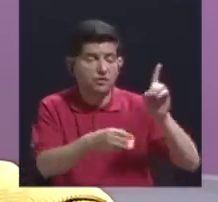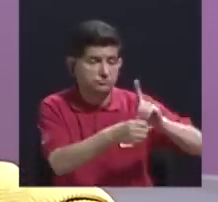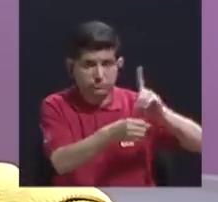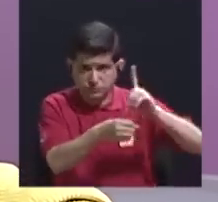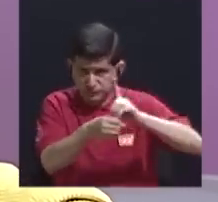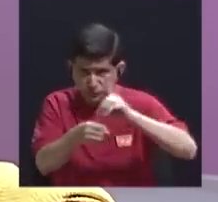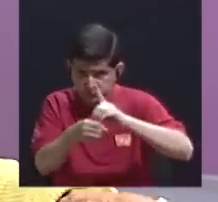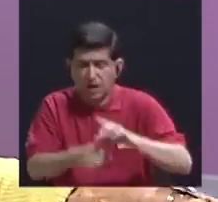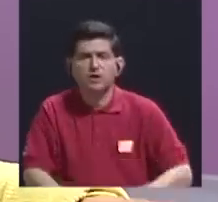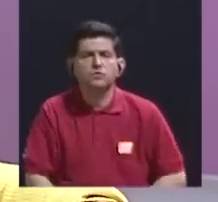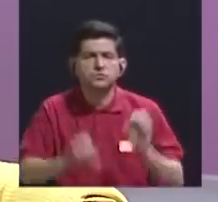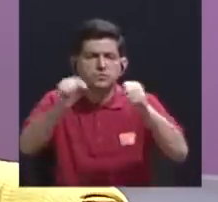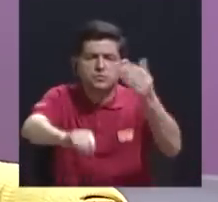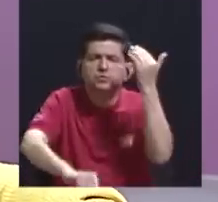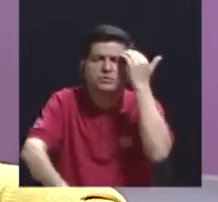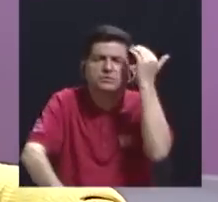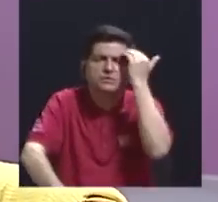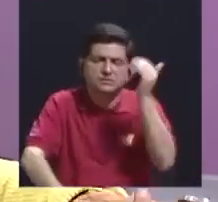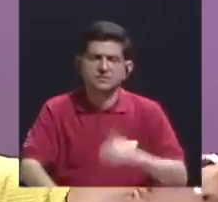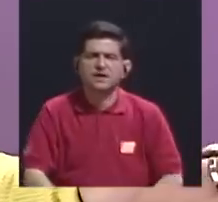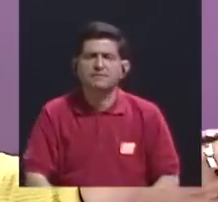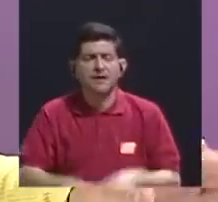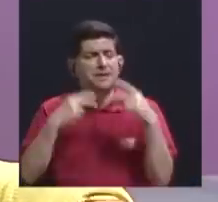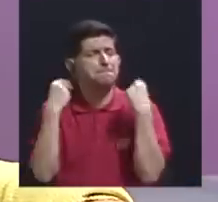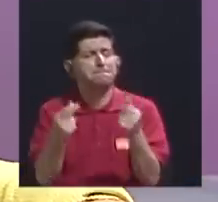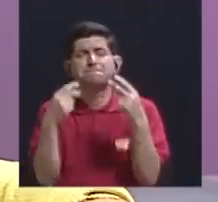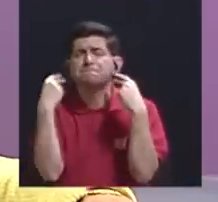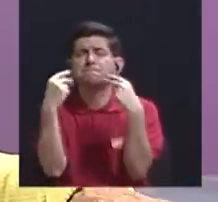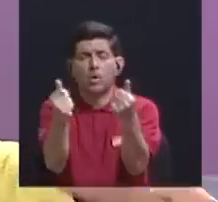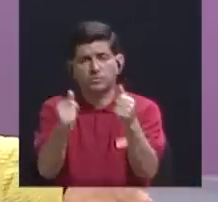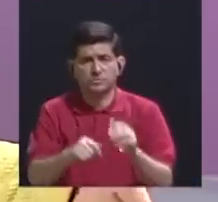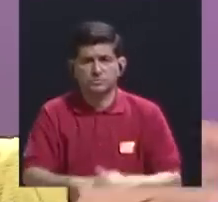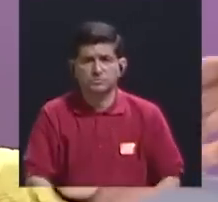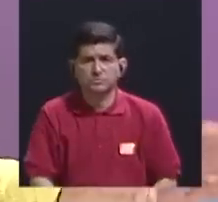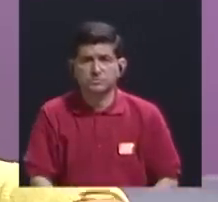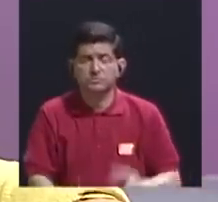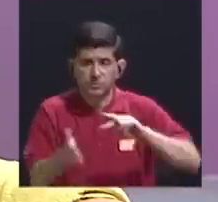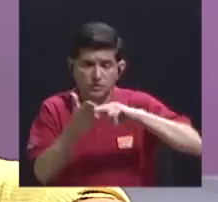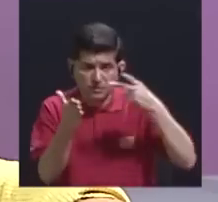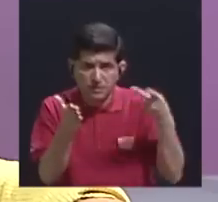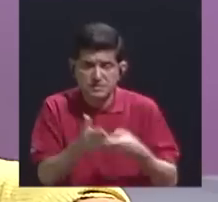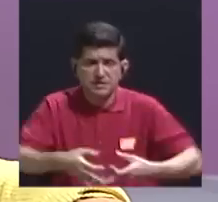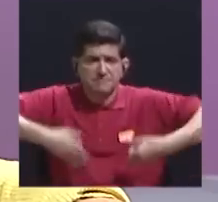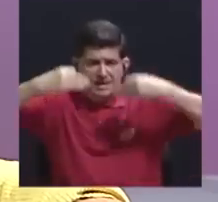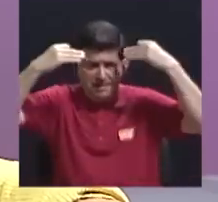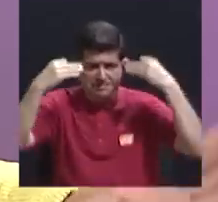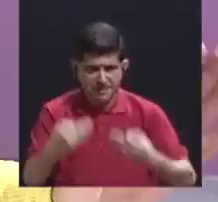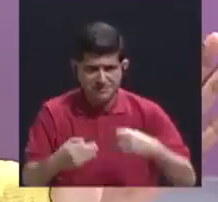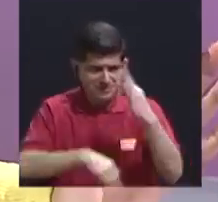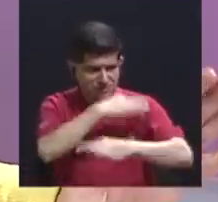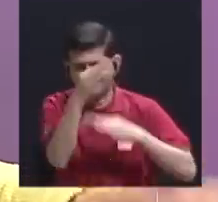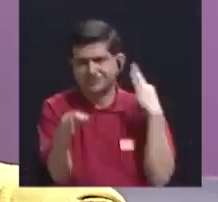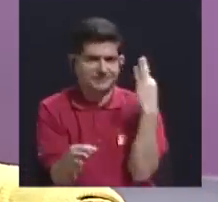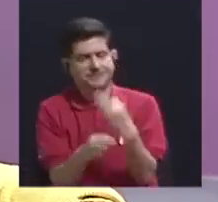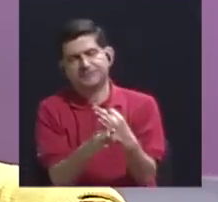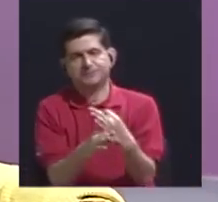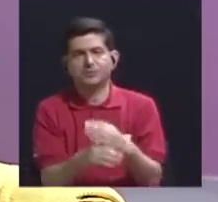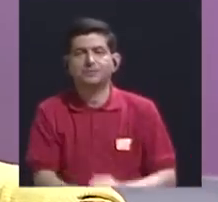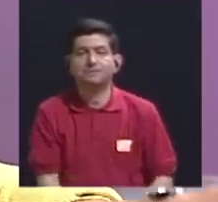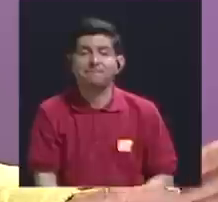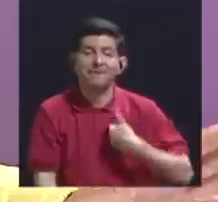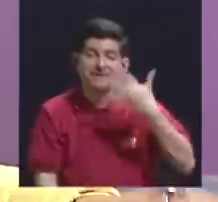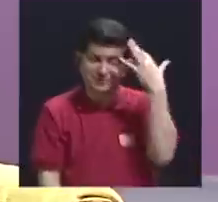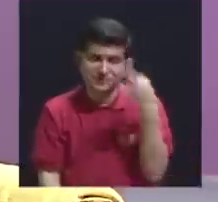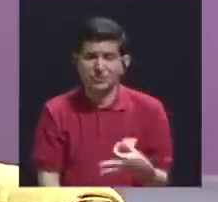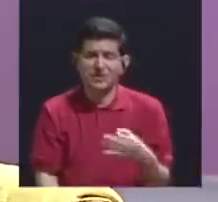para saber de lo urgente que es tomar una medida como esta así que yo